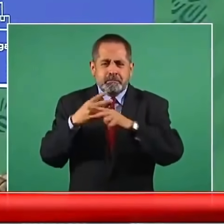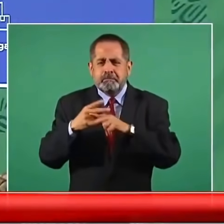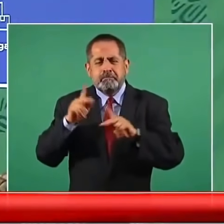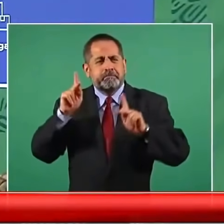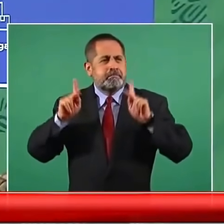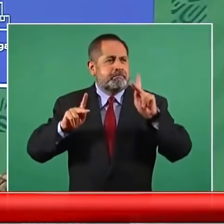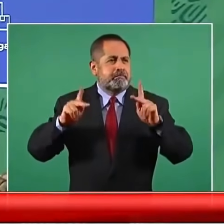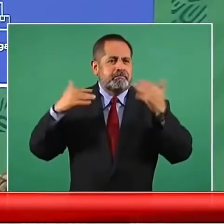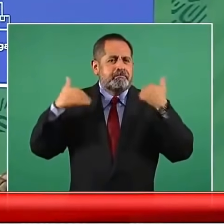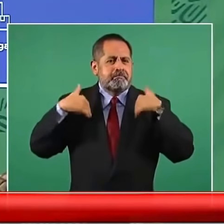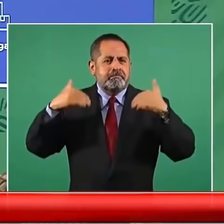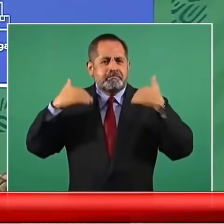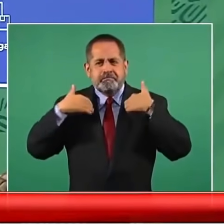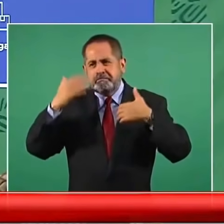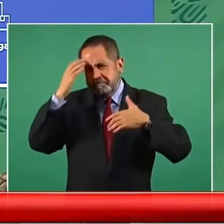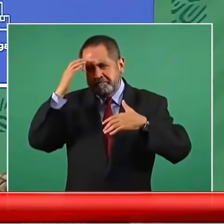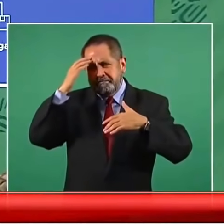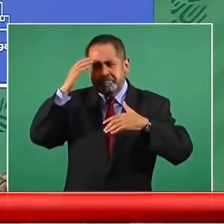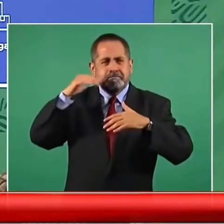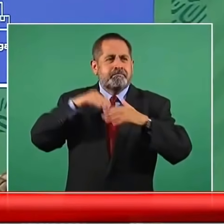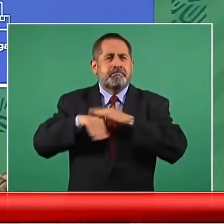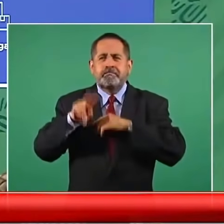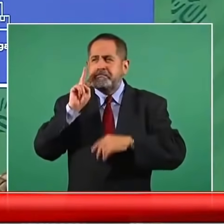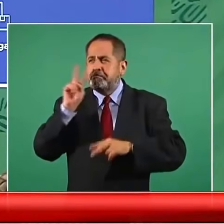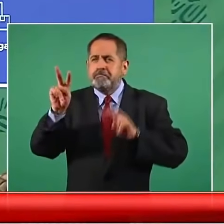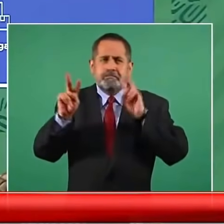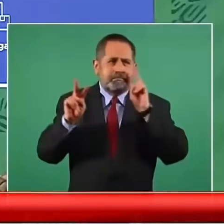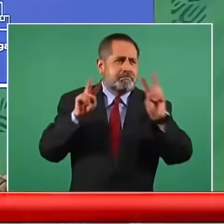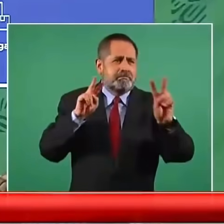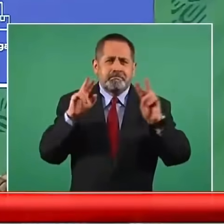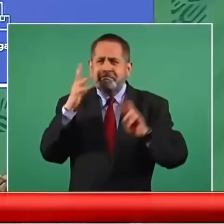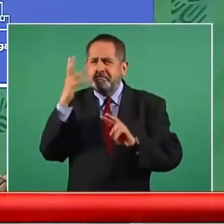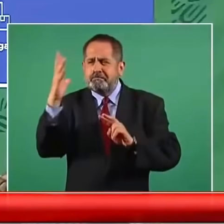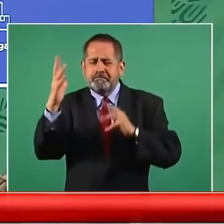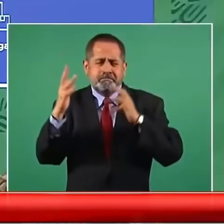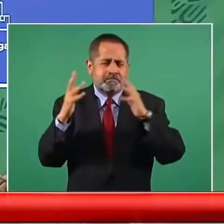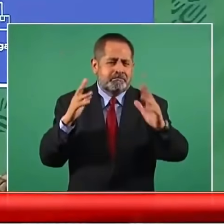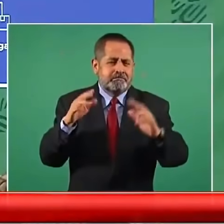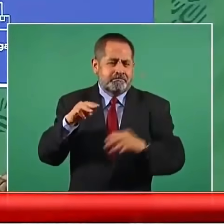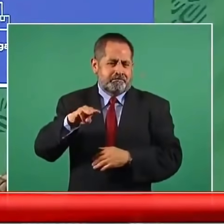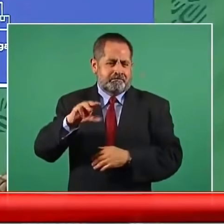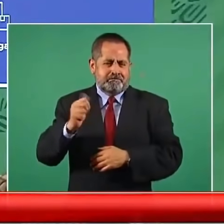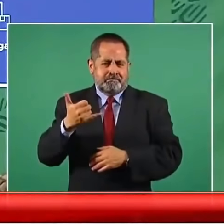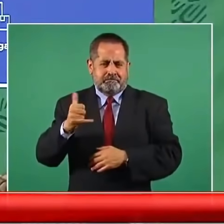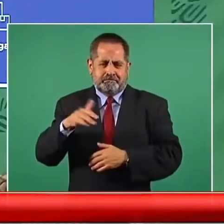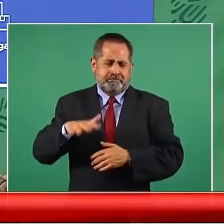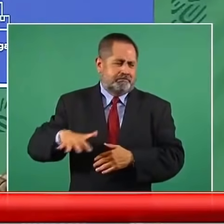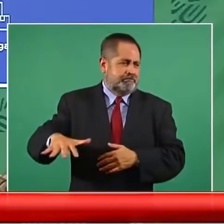internarlos a todo lo que es la región maya.